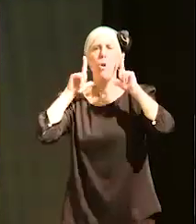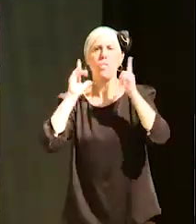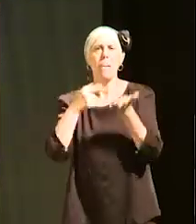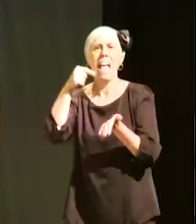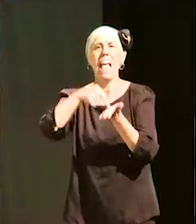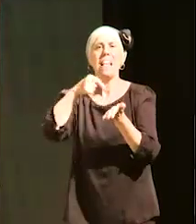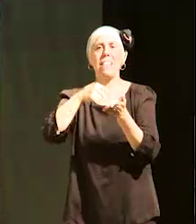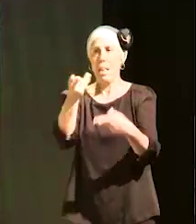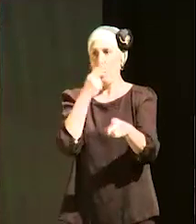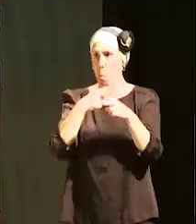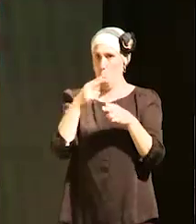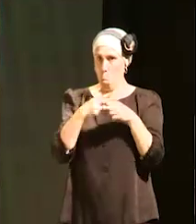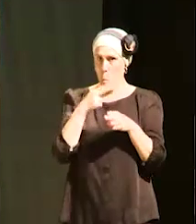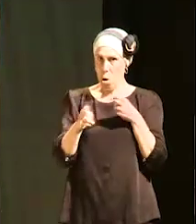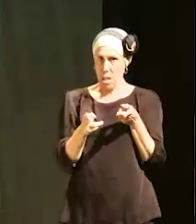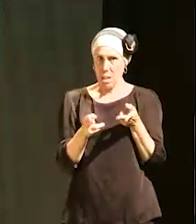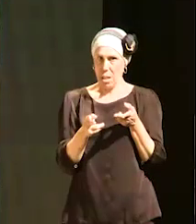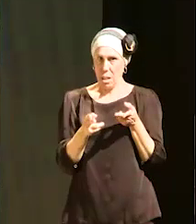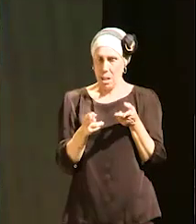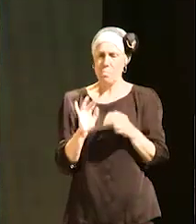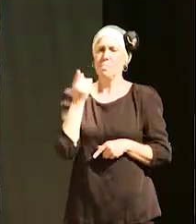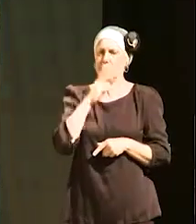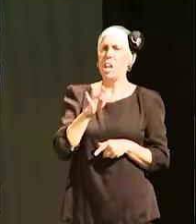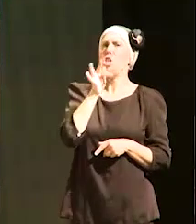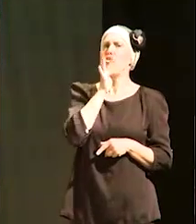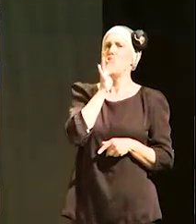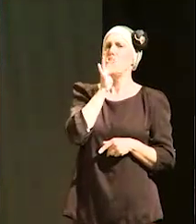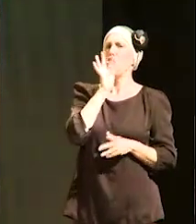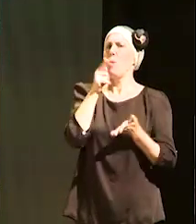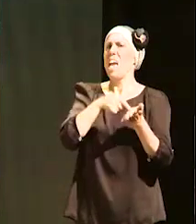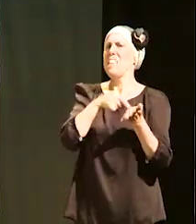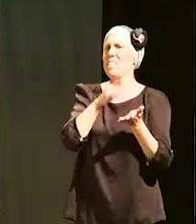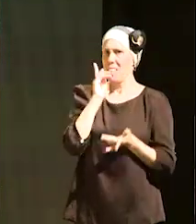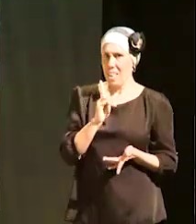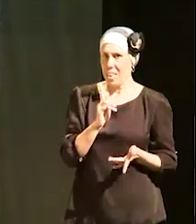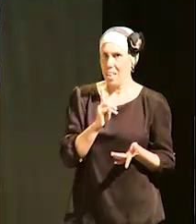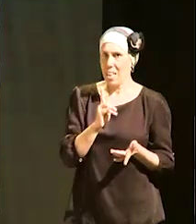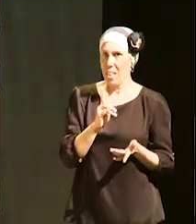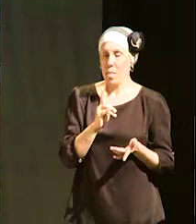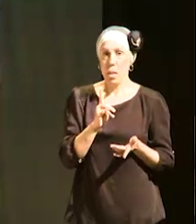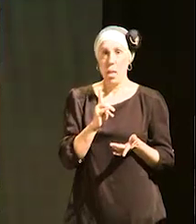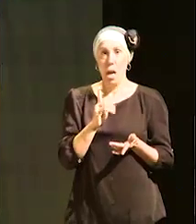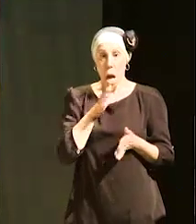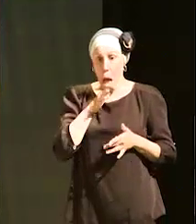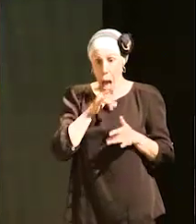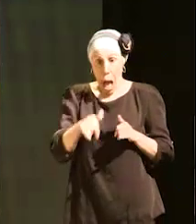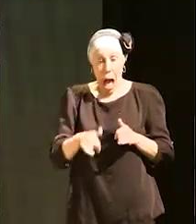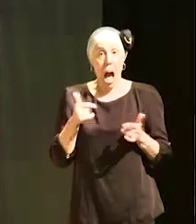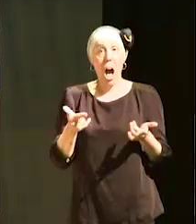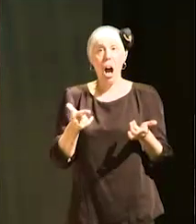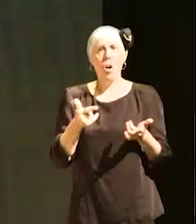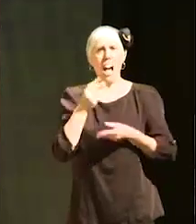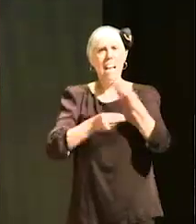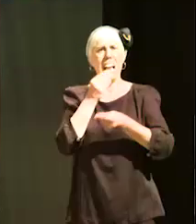verdad la de incidir tenemos pendiente la incidencia estamos solo como anécdota ahorita estamos